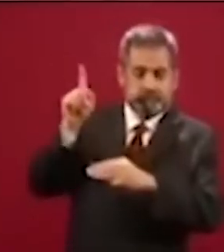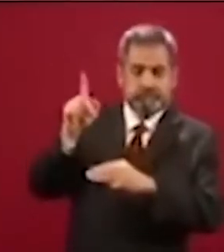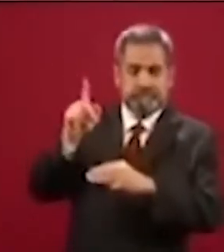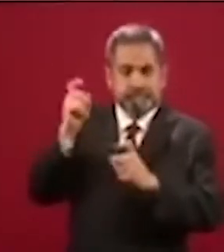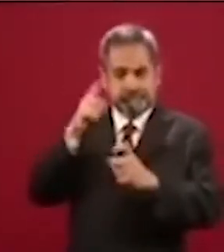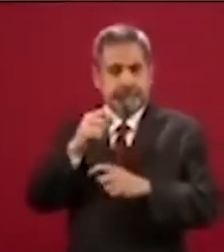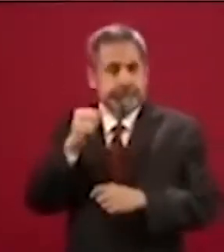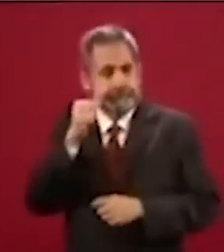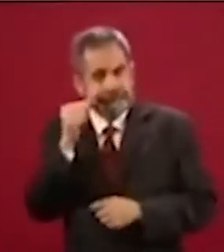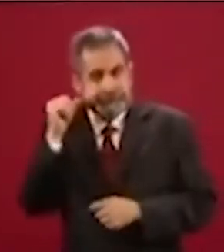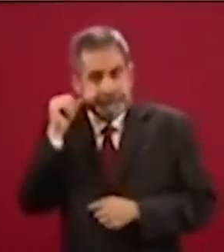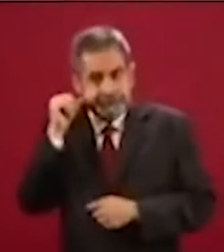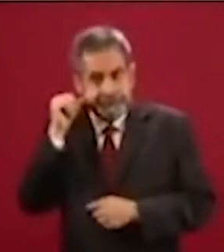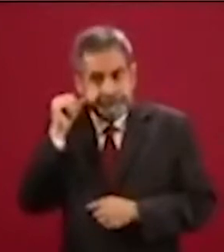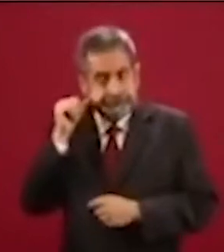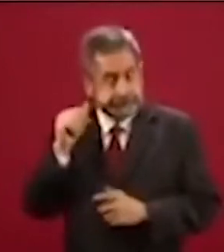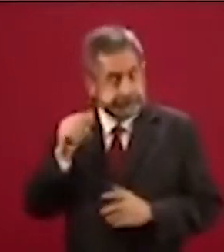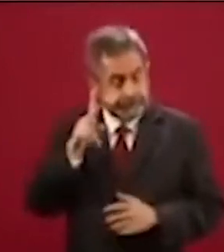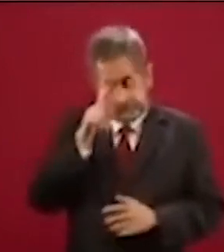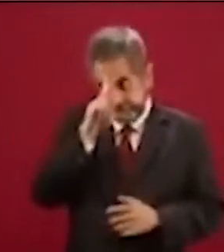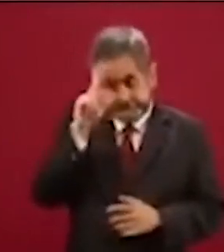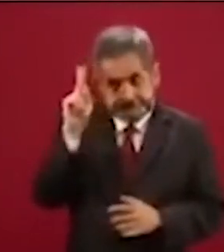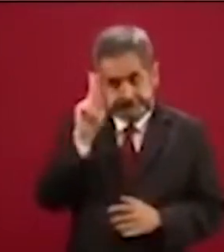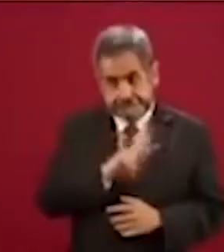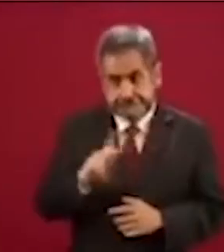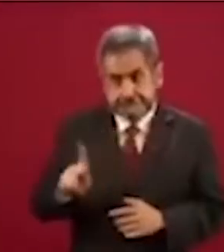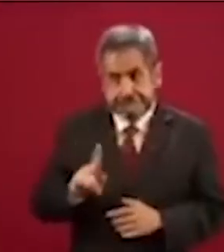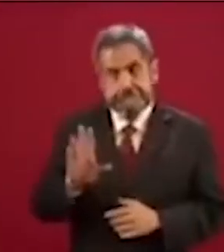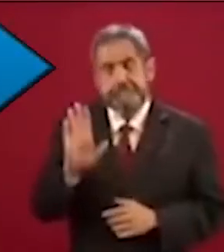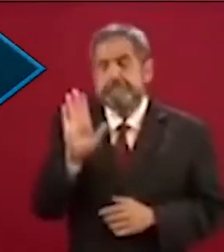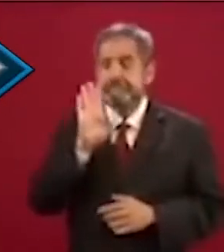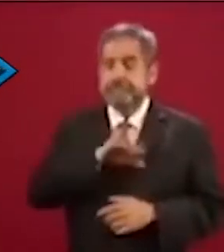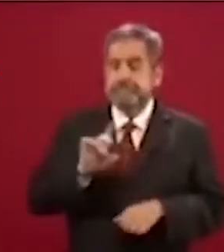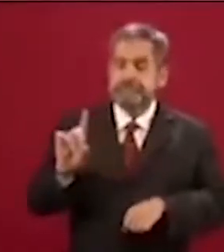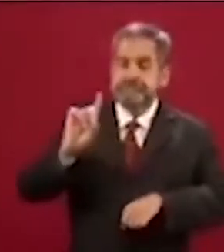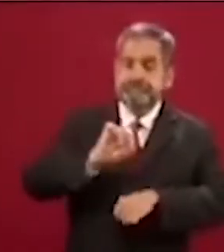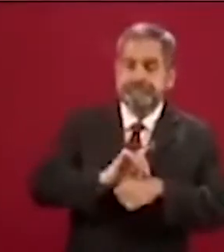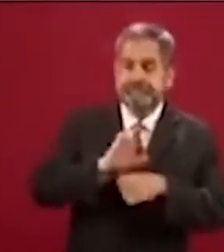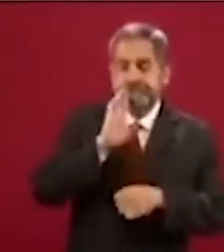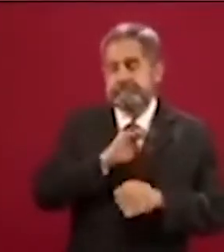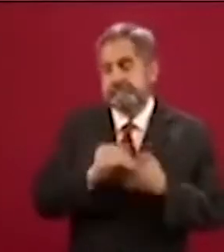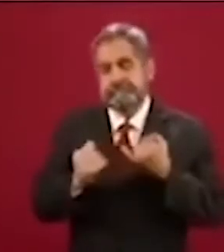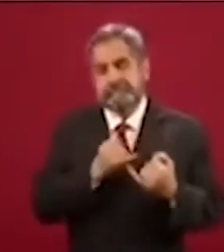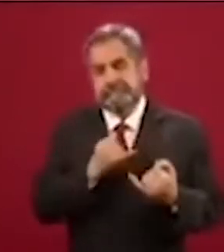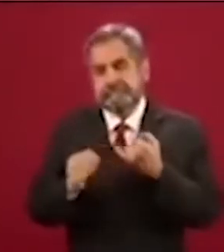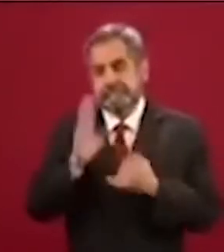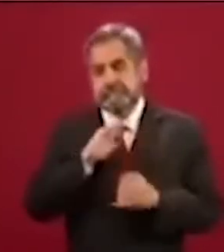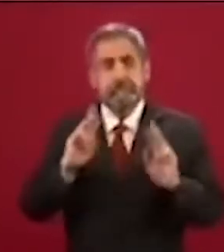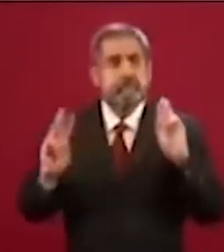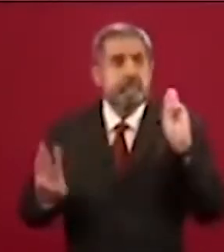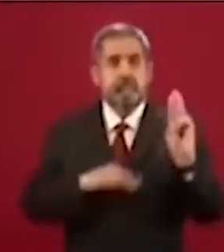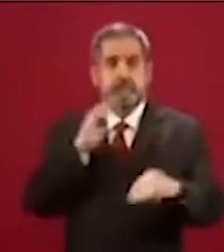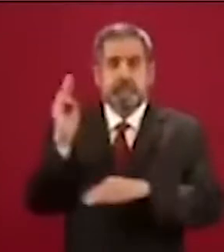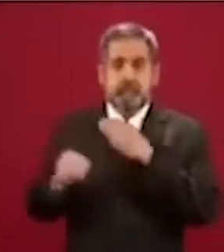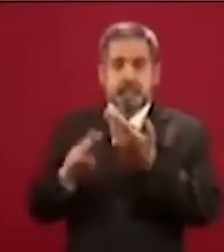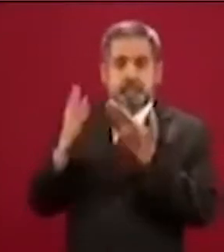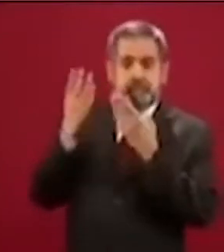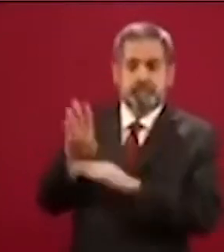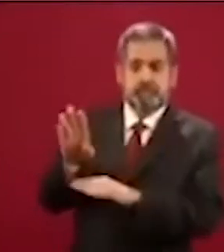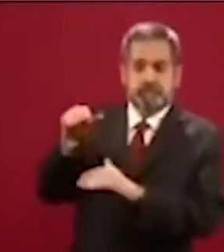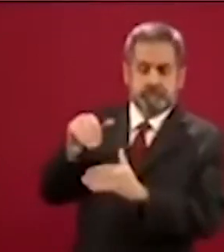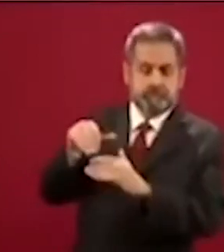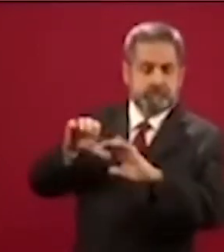Ayer fue un mal día. Se afectaron todas las bolsas del mundo, se